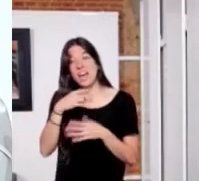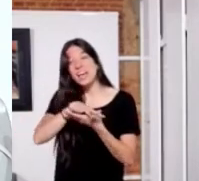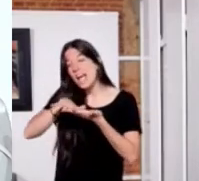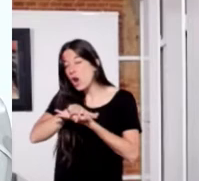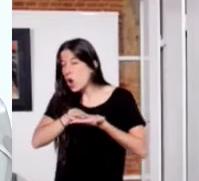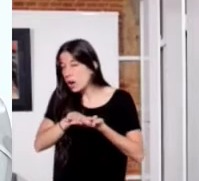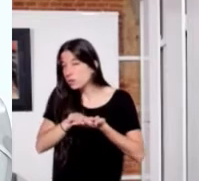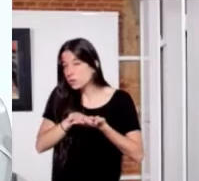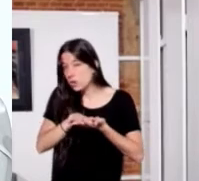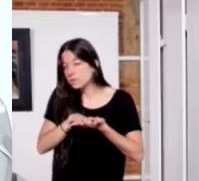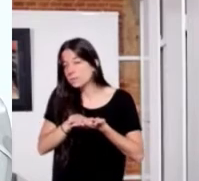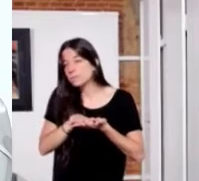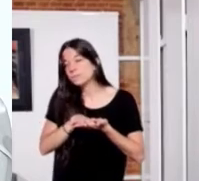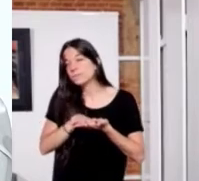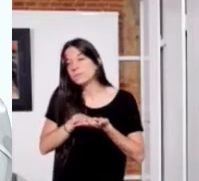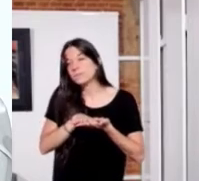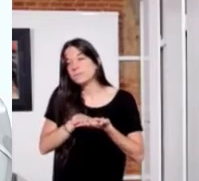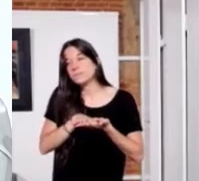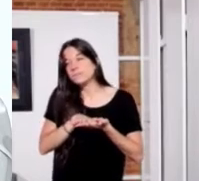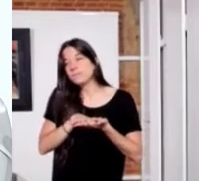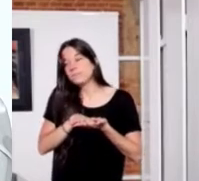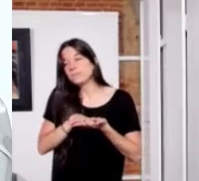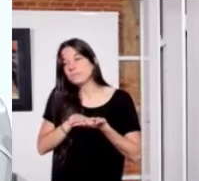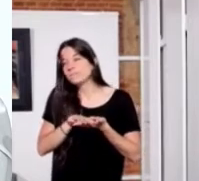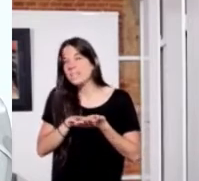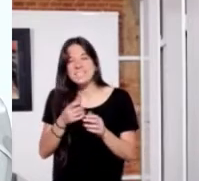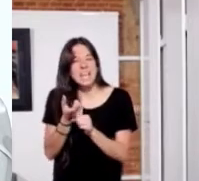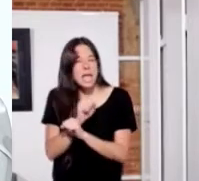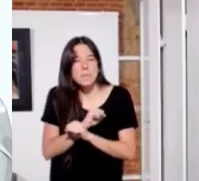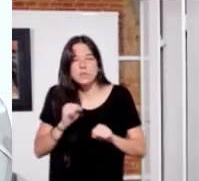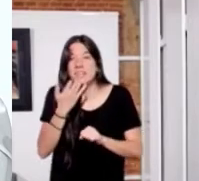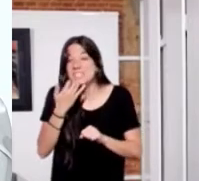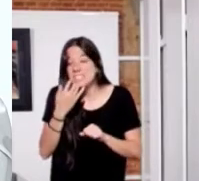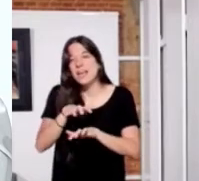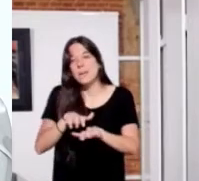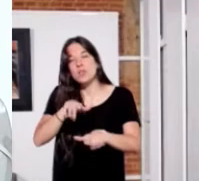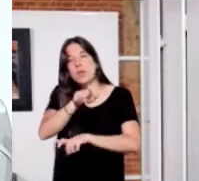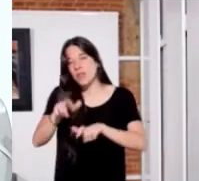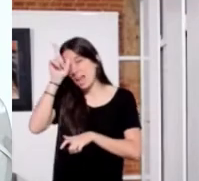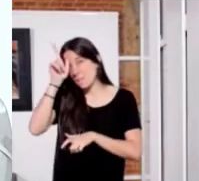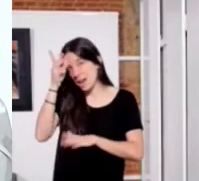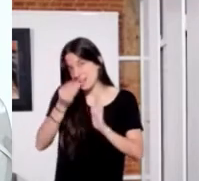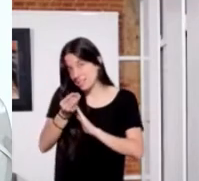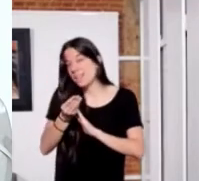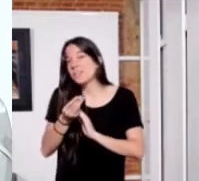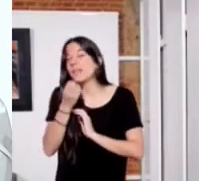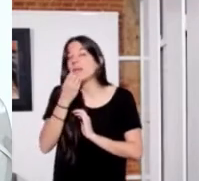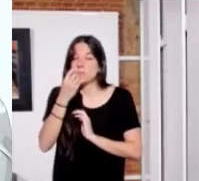sido posible sin que la mayoría de alemanes de buena conciencia guardaran